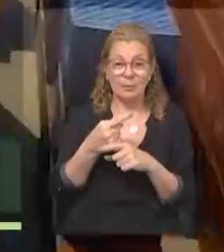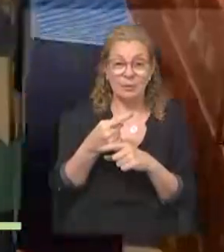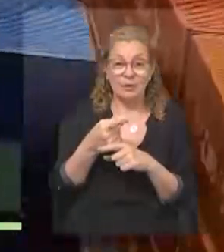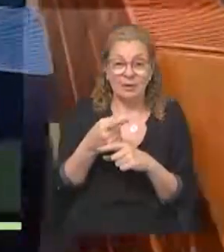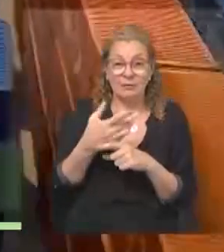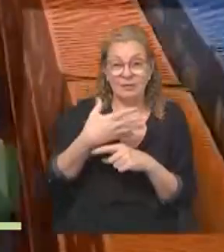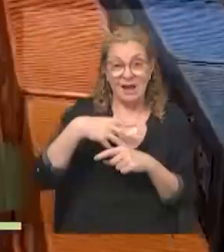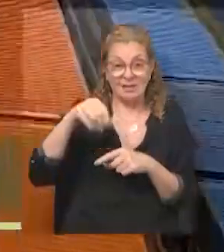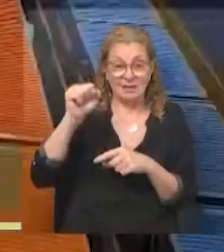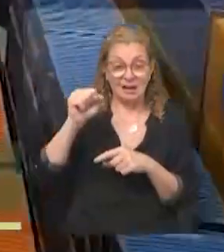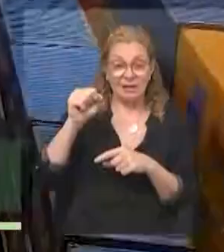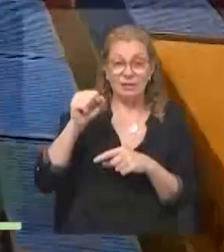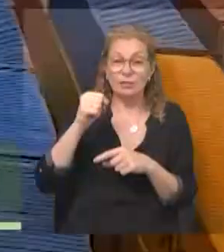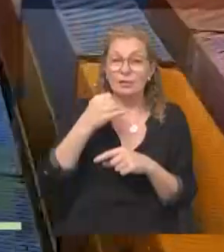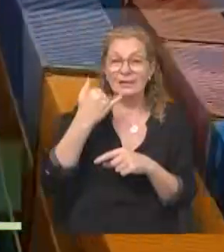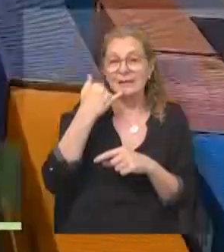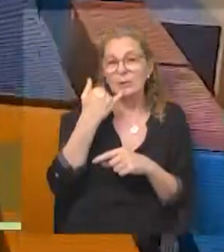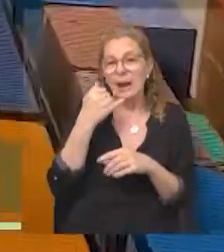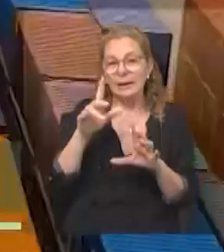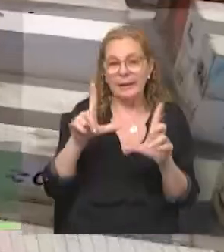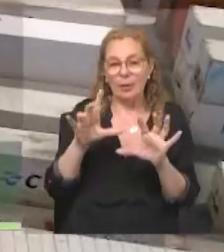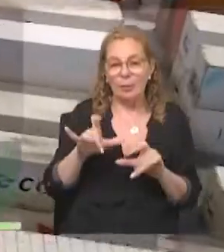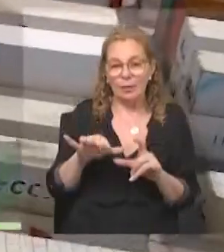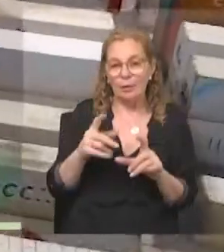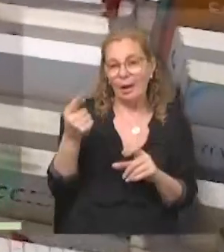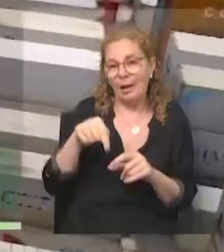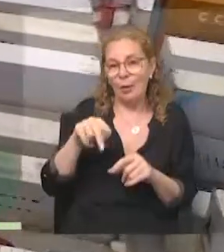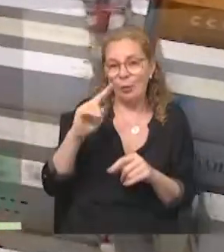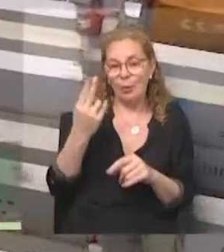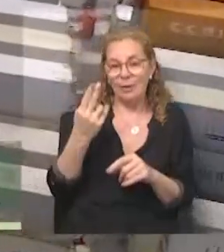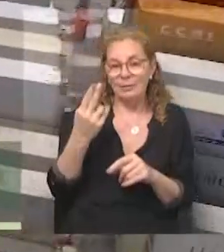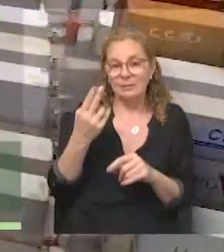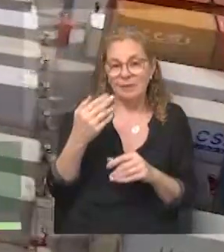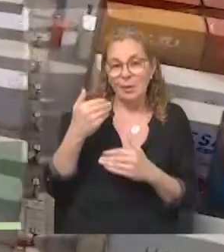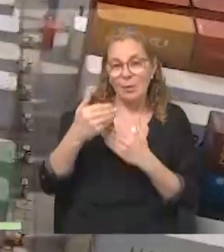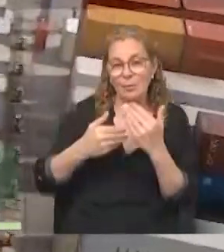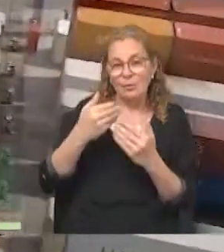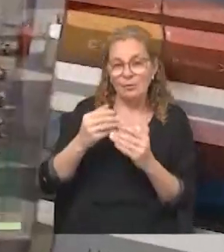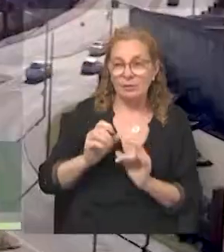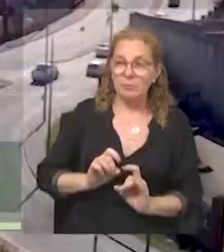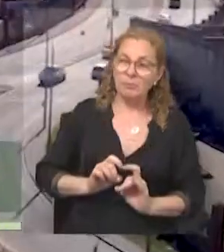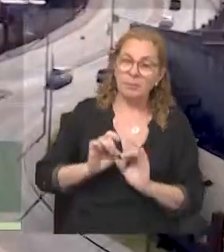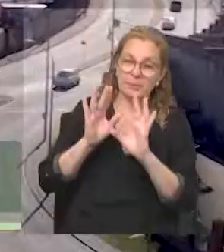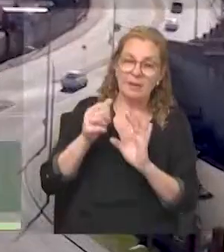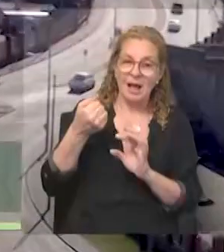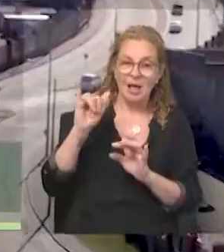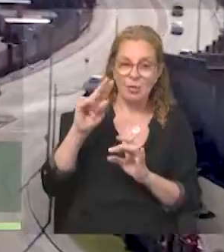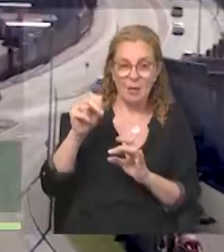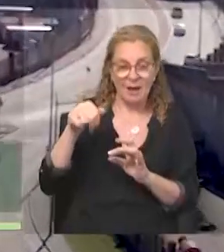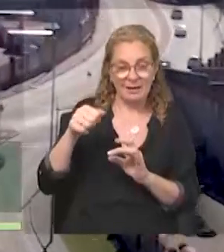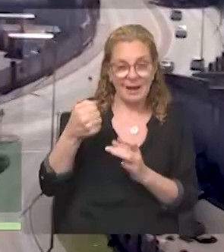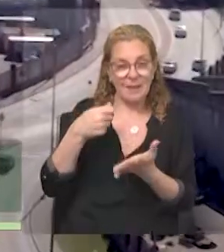vaya a traer no sé celulares computadoras del Uruguay eh tiene que hacer el proceso de despacho de aduana y además tiene que